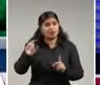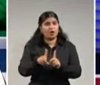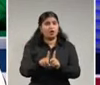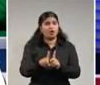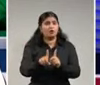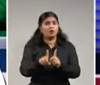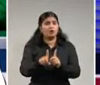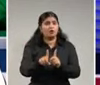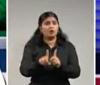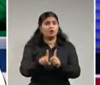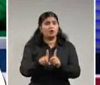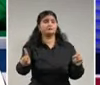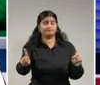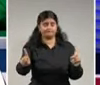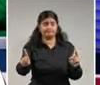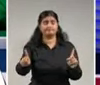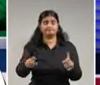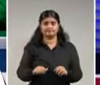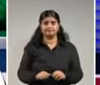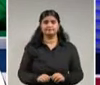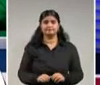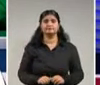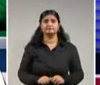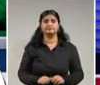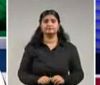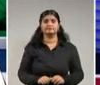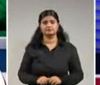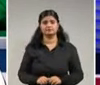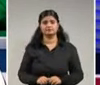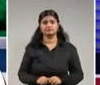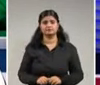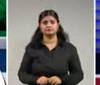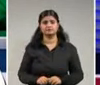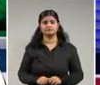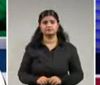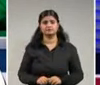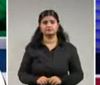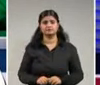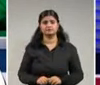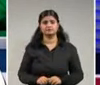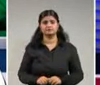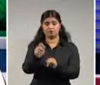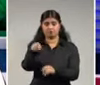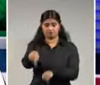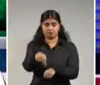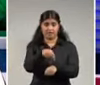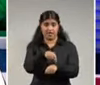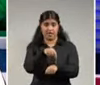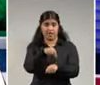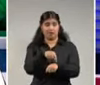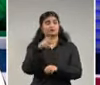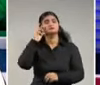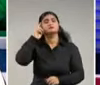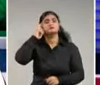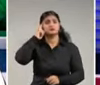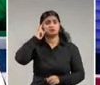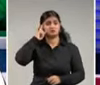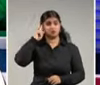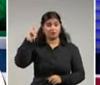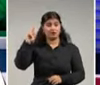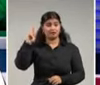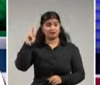obstante, y lo toco aquí, aunque después más adelante lo veamos, tengamos en cuenta que